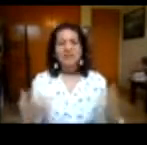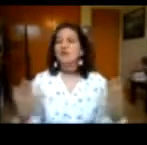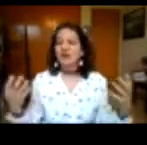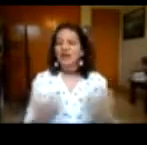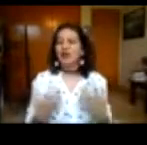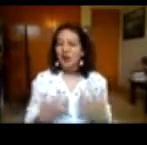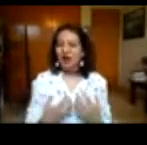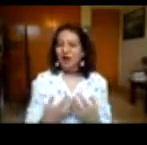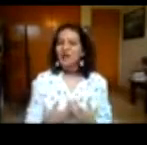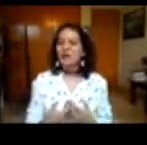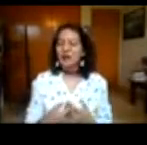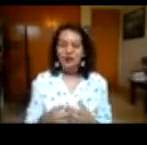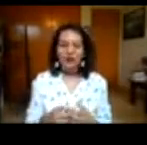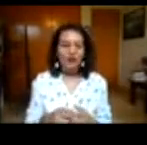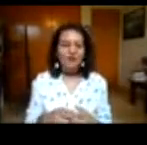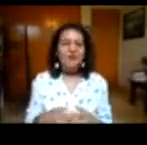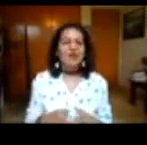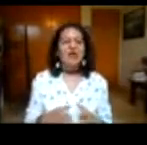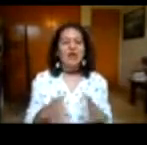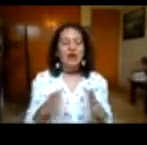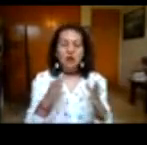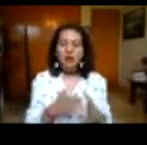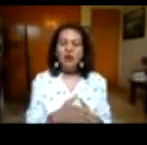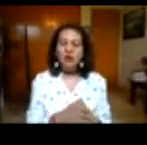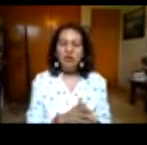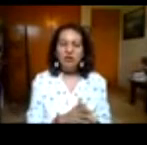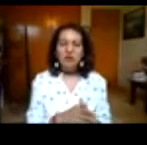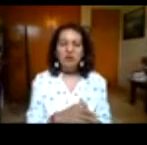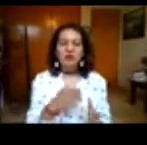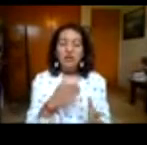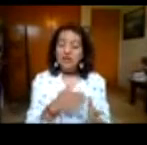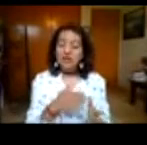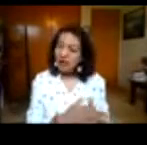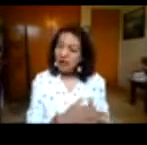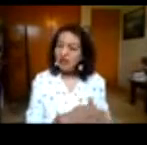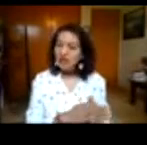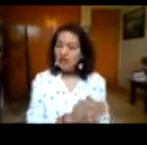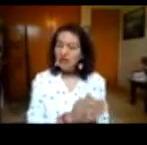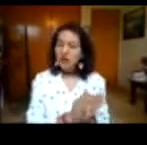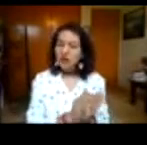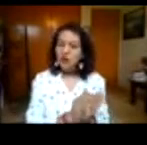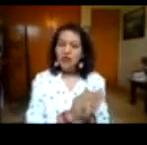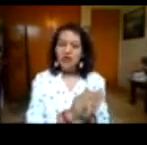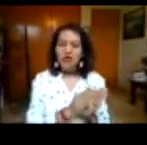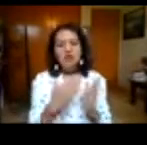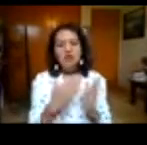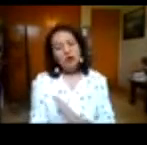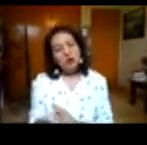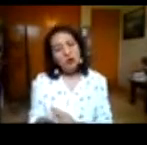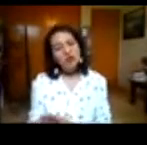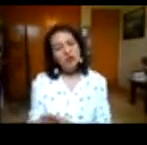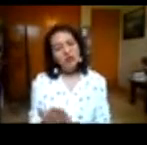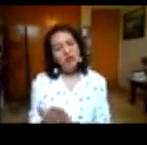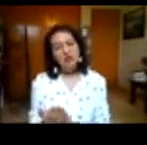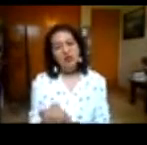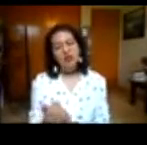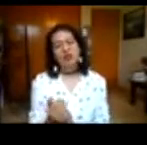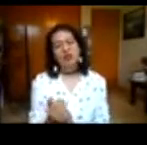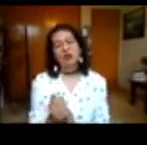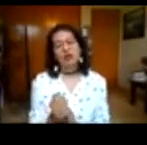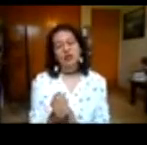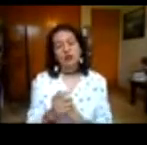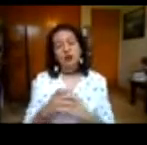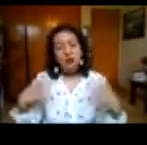qué significa esto de Parlamento Abierto, ¿no? Uno de los elementos es transparencia y rendición de cuentas. Otro es